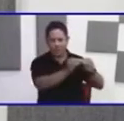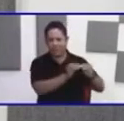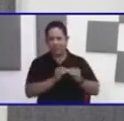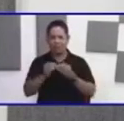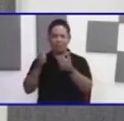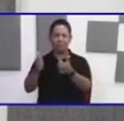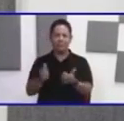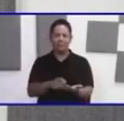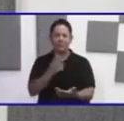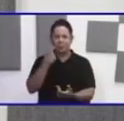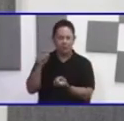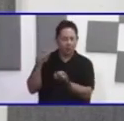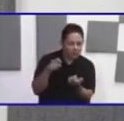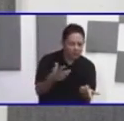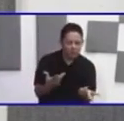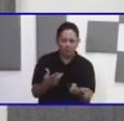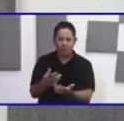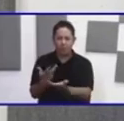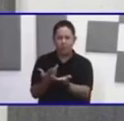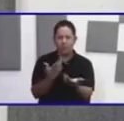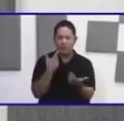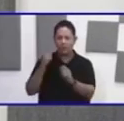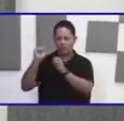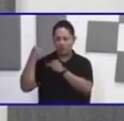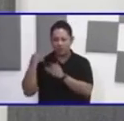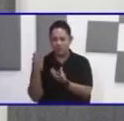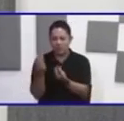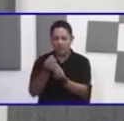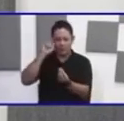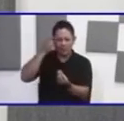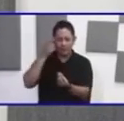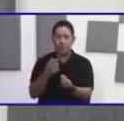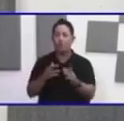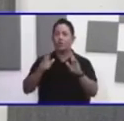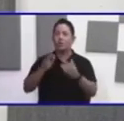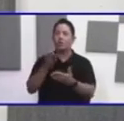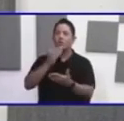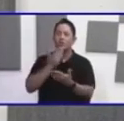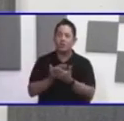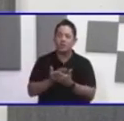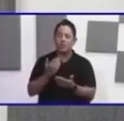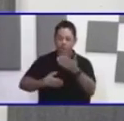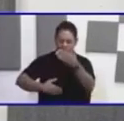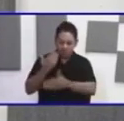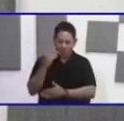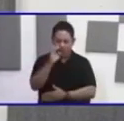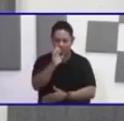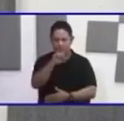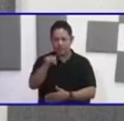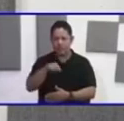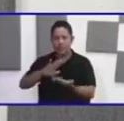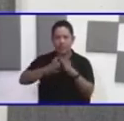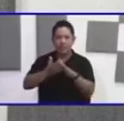Presupuesto. Y le doy gracias a Dios por un buen inicio con este proyecto. La comunidad debe saber que este proyecto no